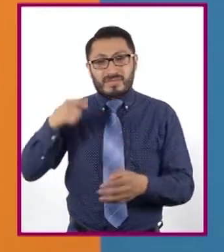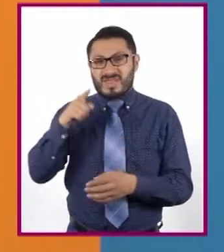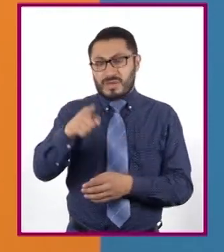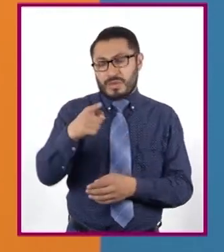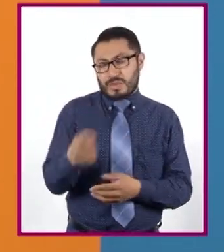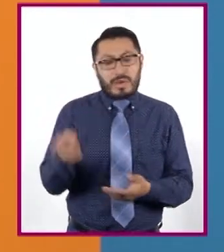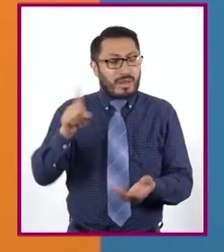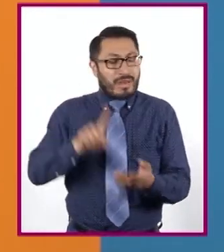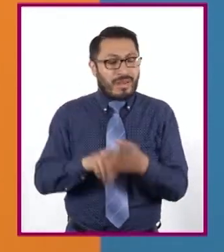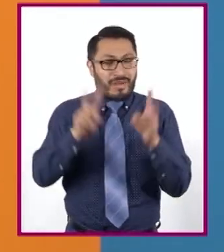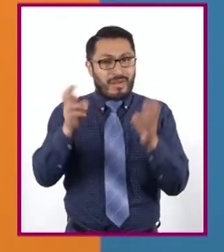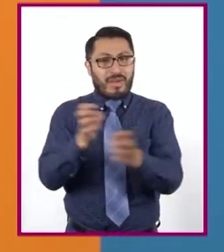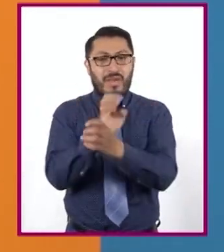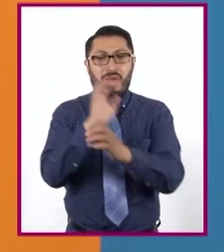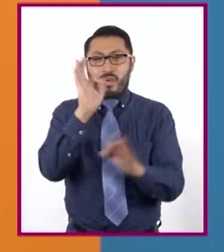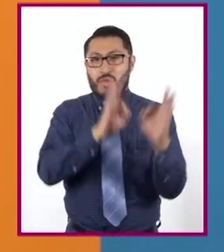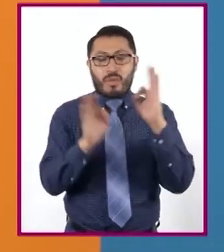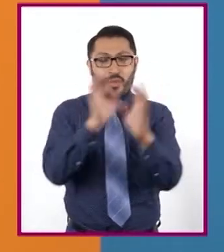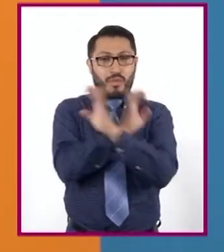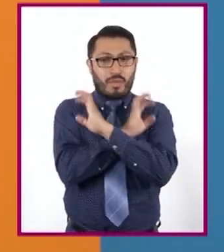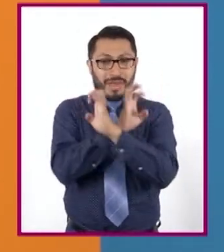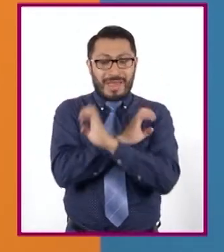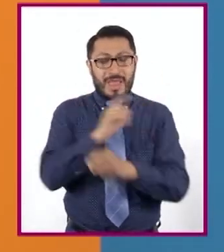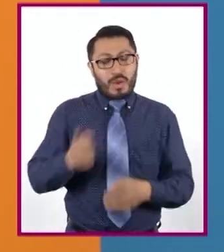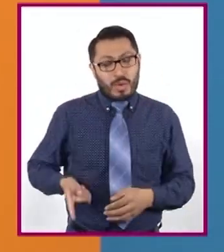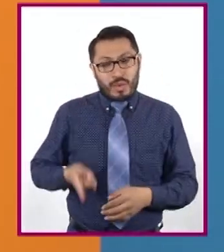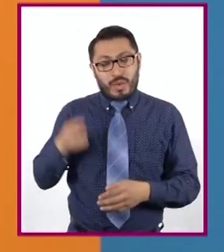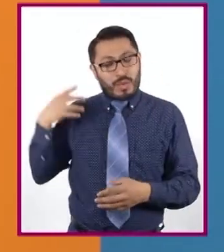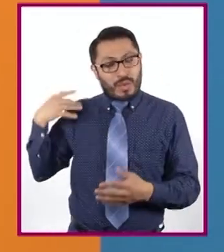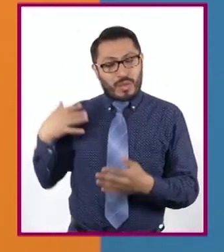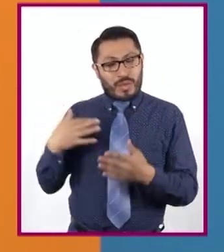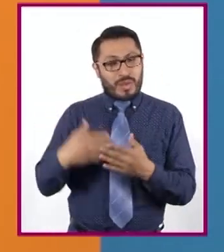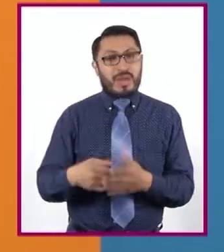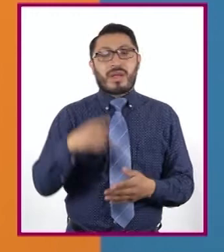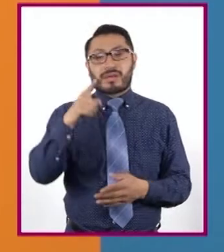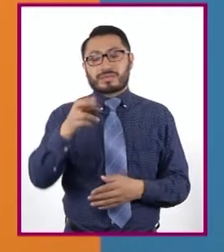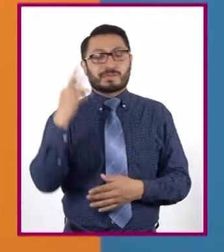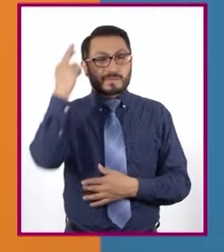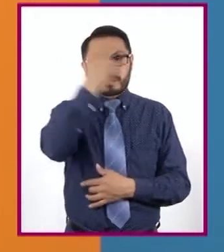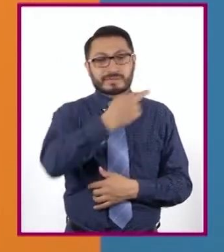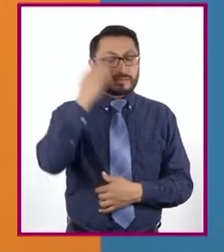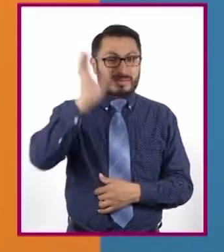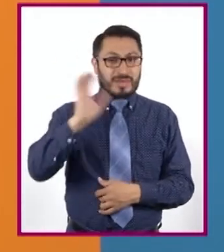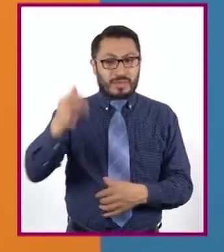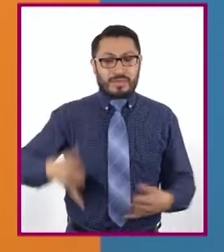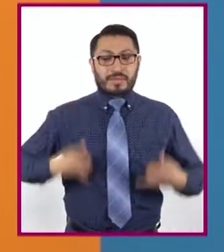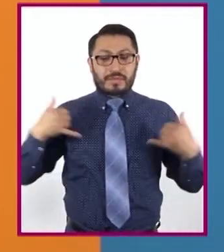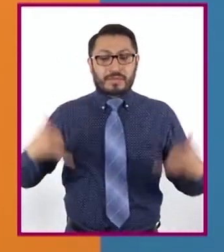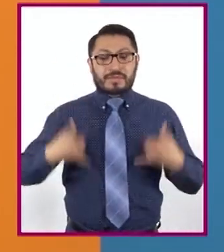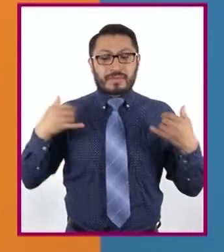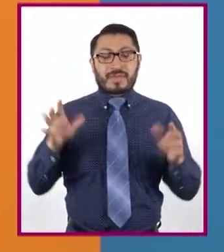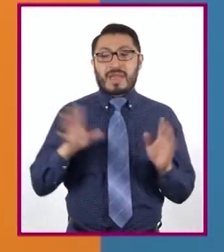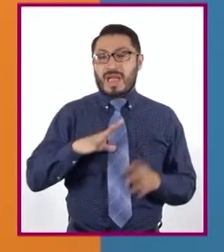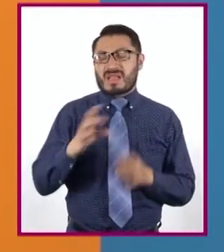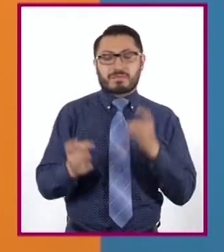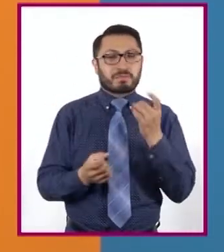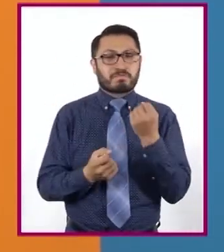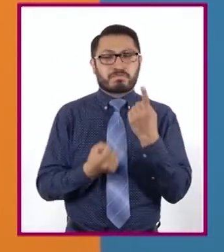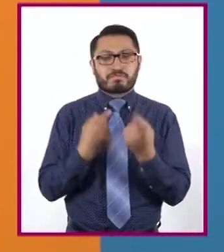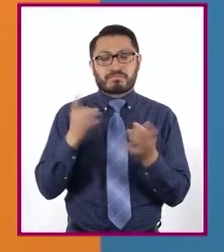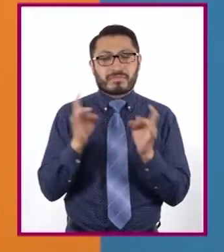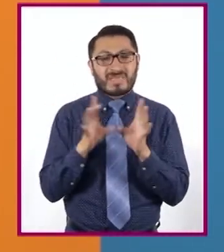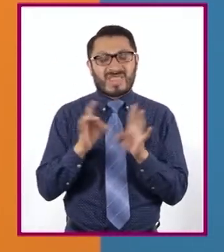y Ética, han revisado que durante la adolescencia se presentan condiciones que pueden fortalecer y